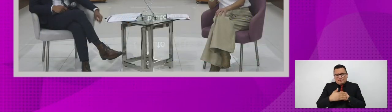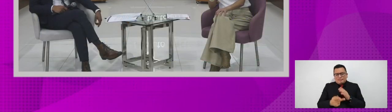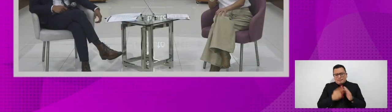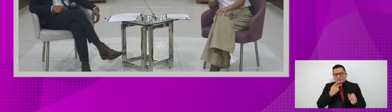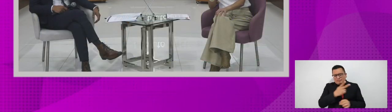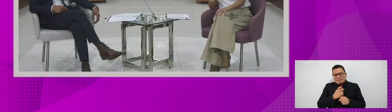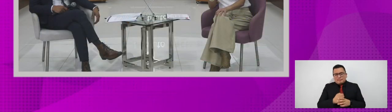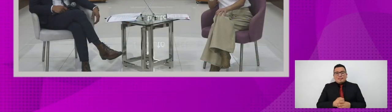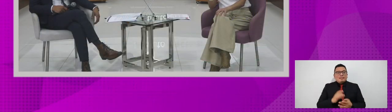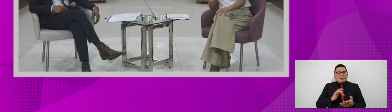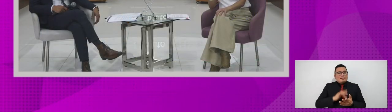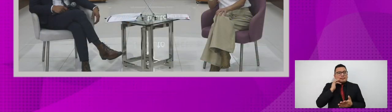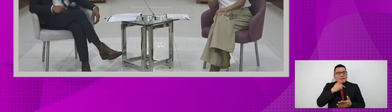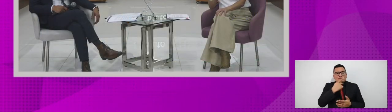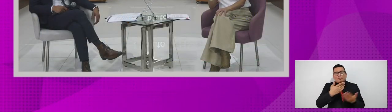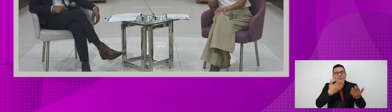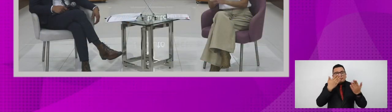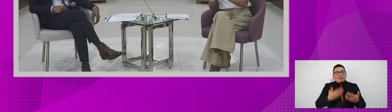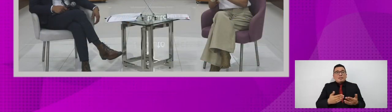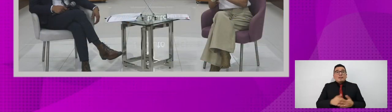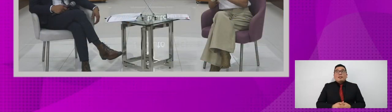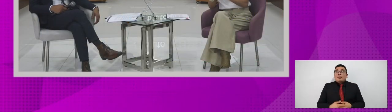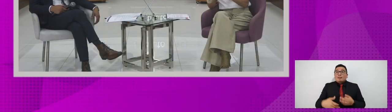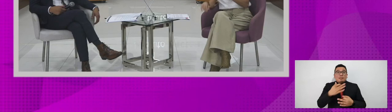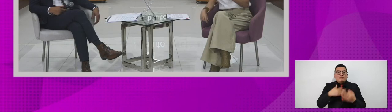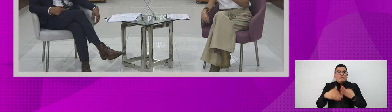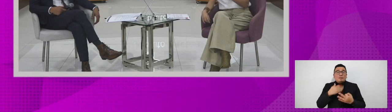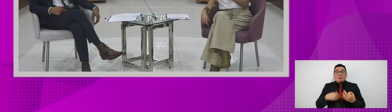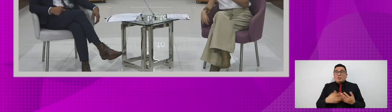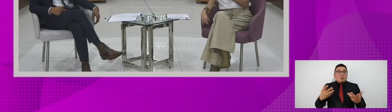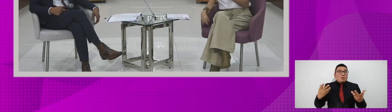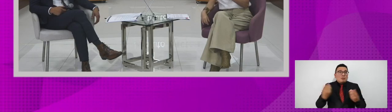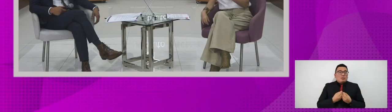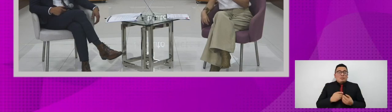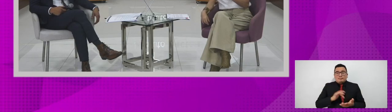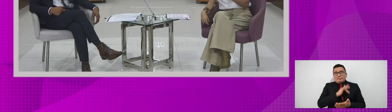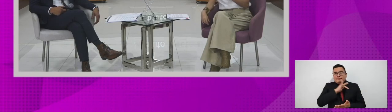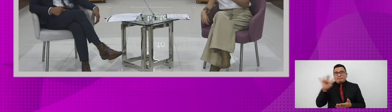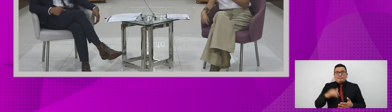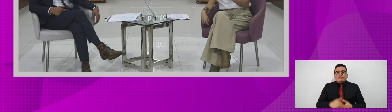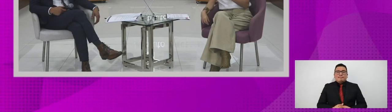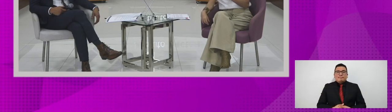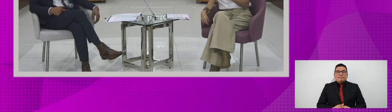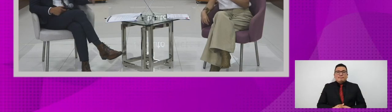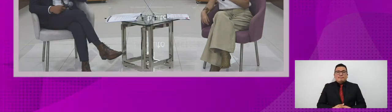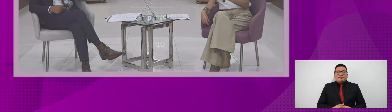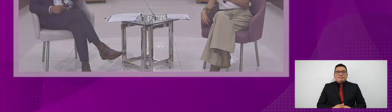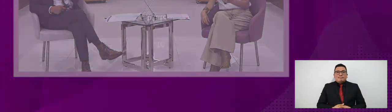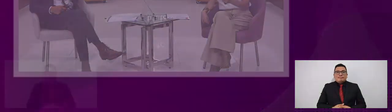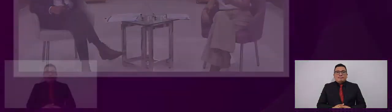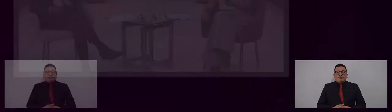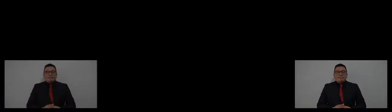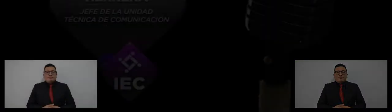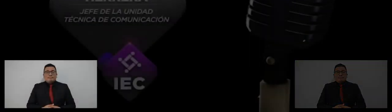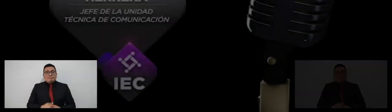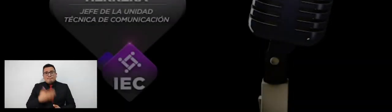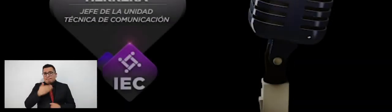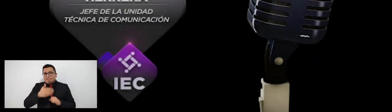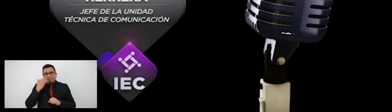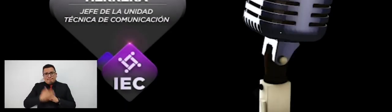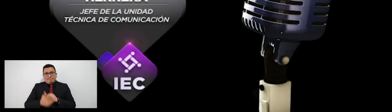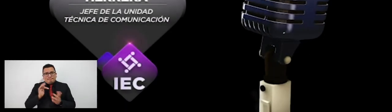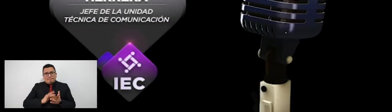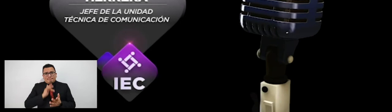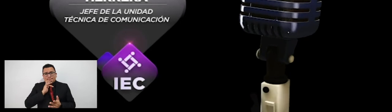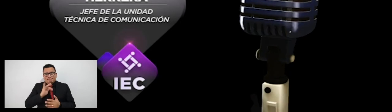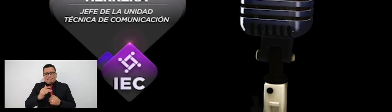programa de la urna agradecerte tu presencia y a todos los que nos acompañaron el día de hoy gracias y bueno fue